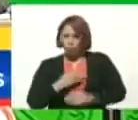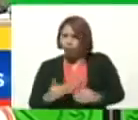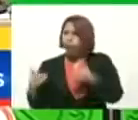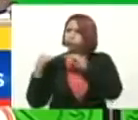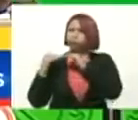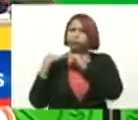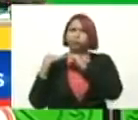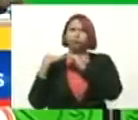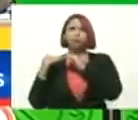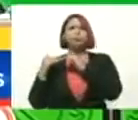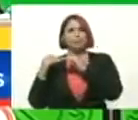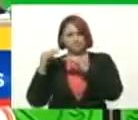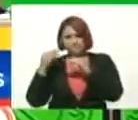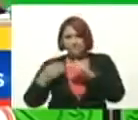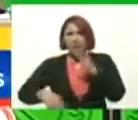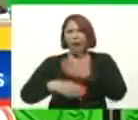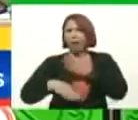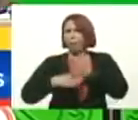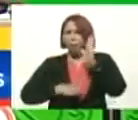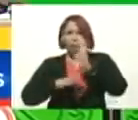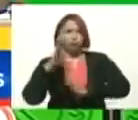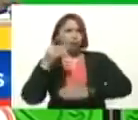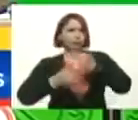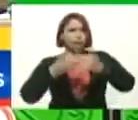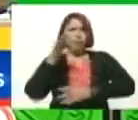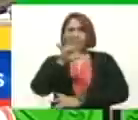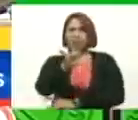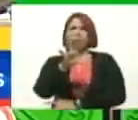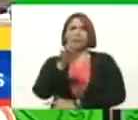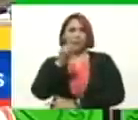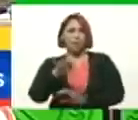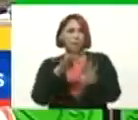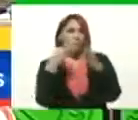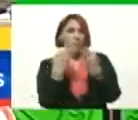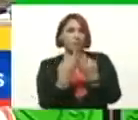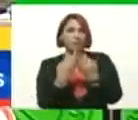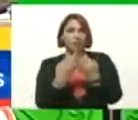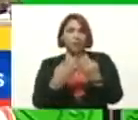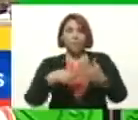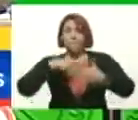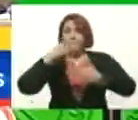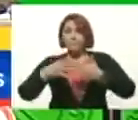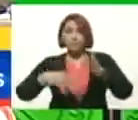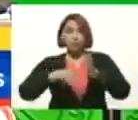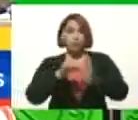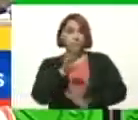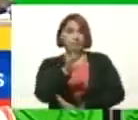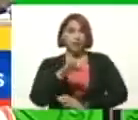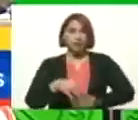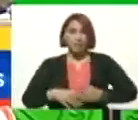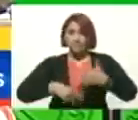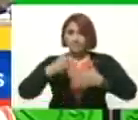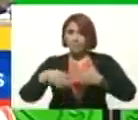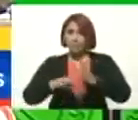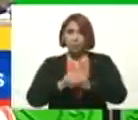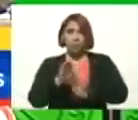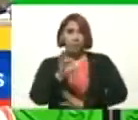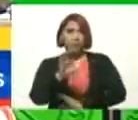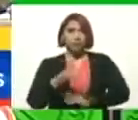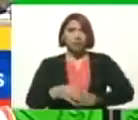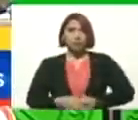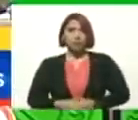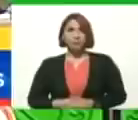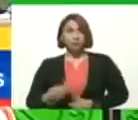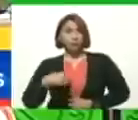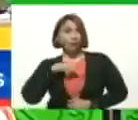para adelante, recuperando nuestra patria, recuperando la familia. Plan Vuelta a la Patria, Plan Vuelta a la Patria.